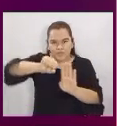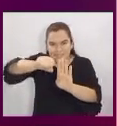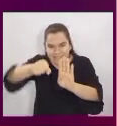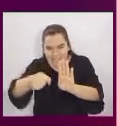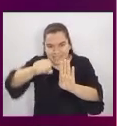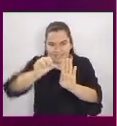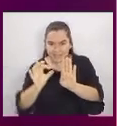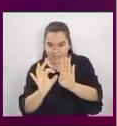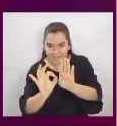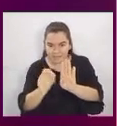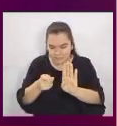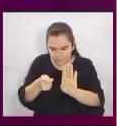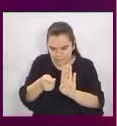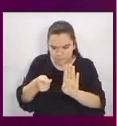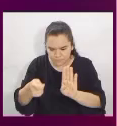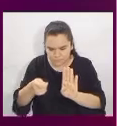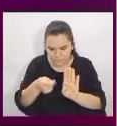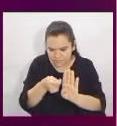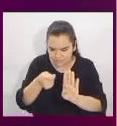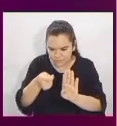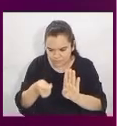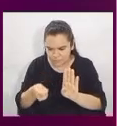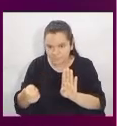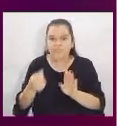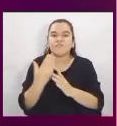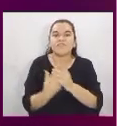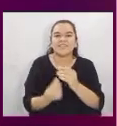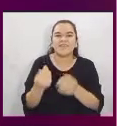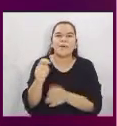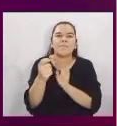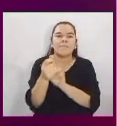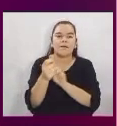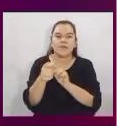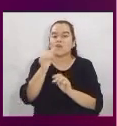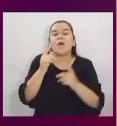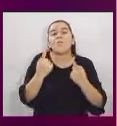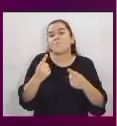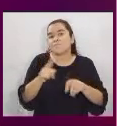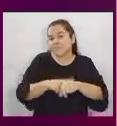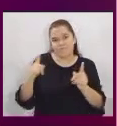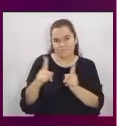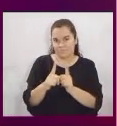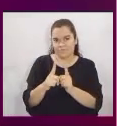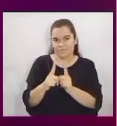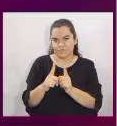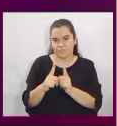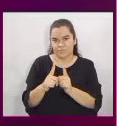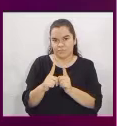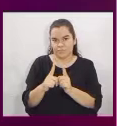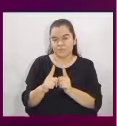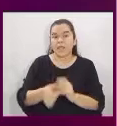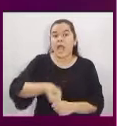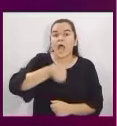el manejo de los músculos que van a llevar a que esa llave vaya justo al lugar que yo quiero. No solamente el